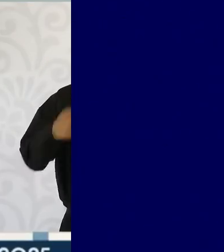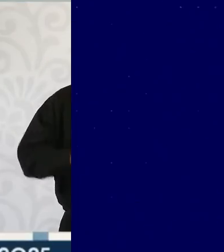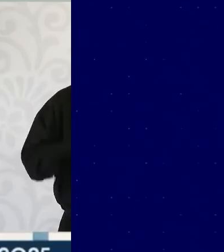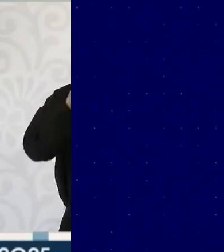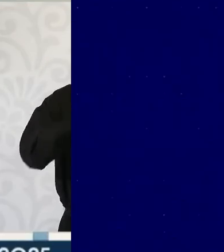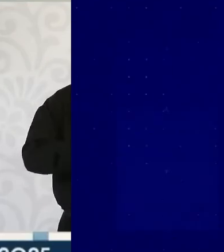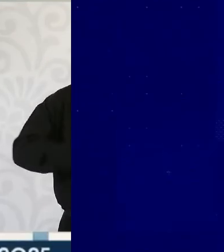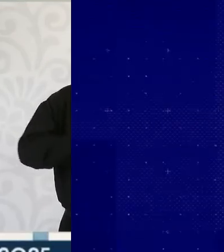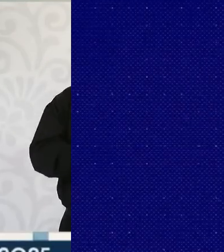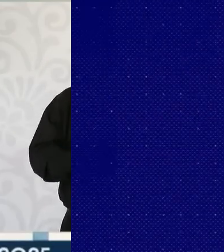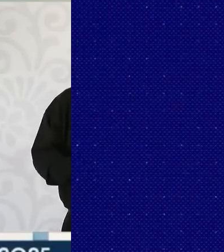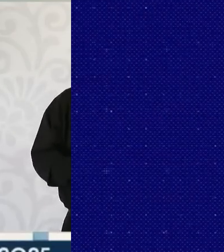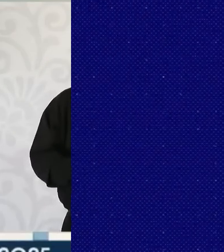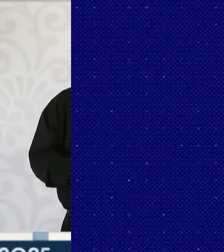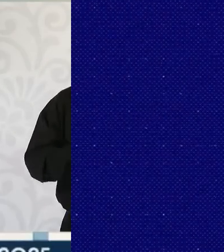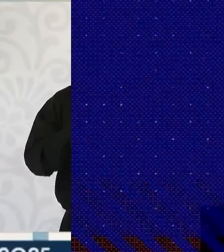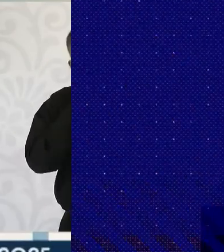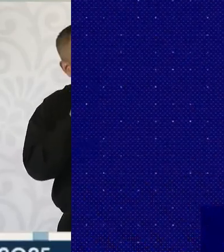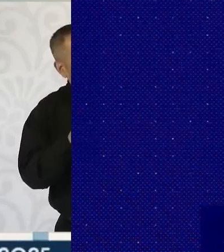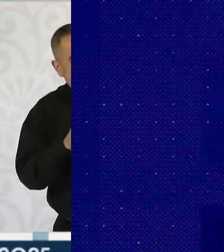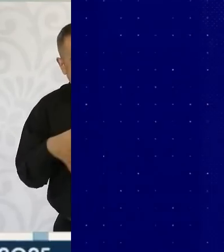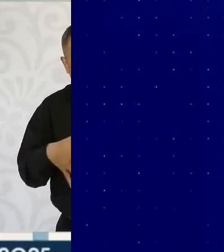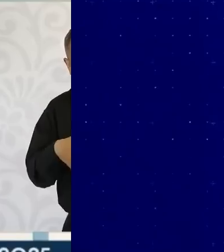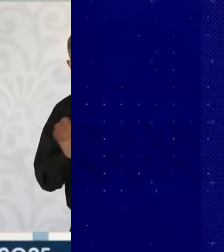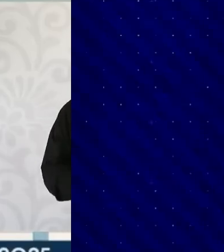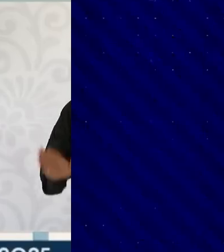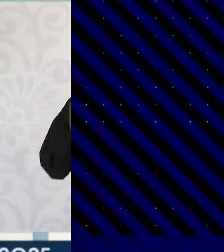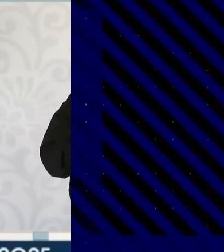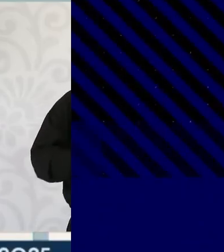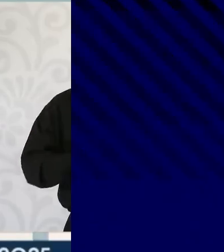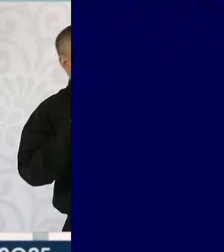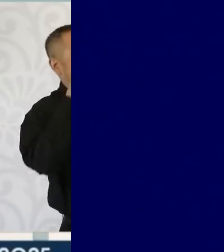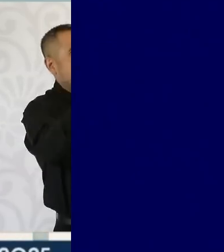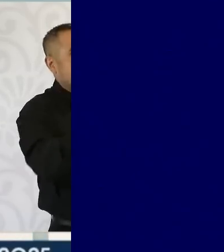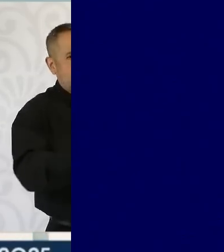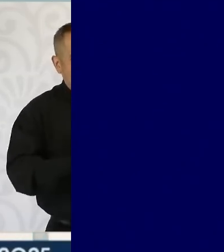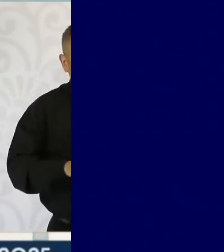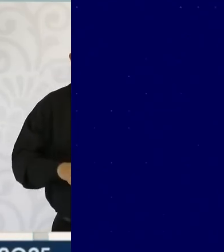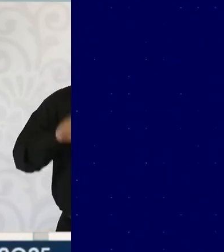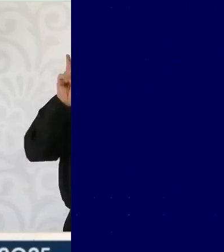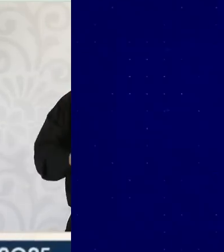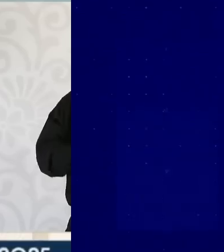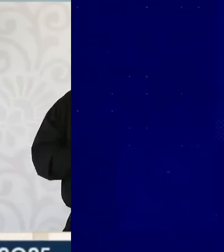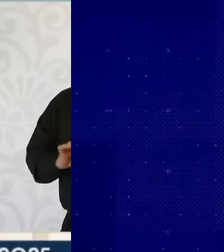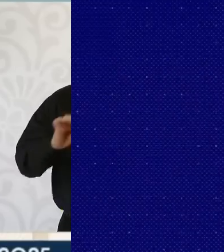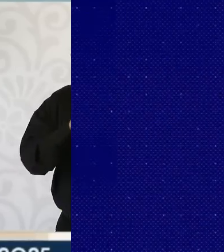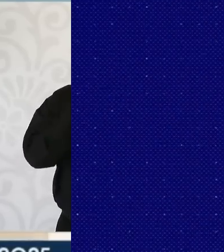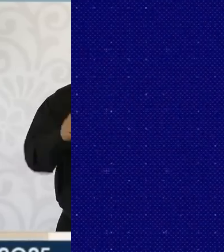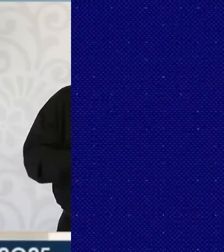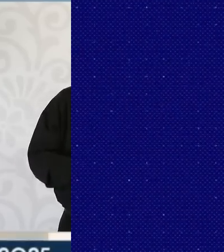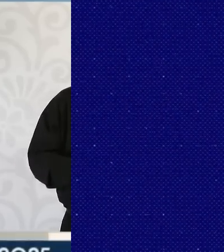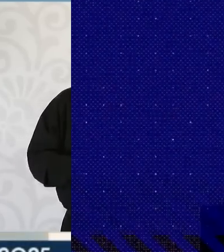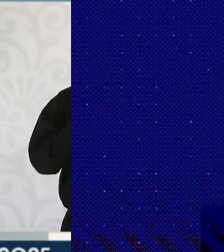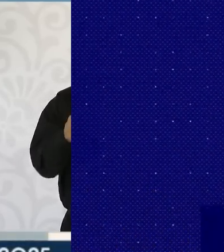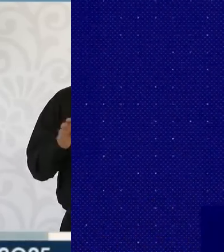Desgraciadamente yo preveo un retiro también de Estados Unidos de América Latina, es decir, no un compromiso con la democracia. Eso nos va a